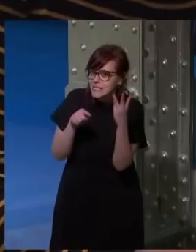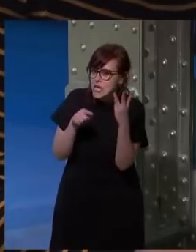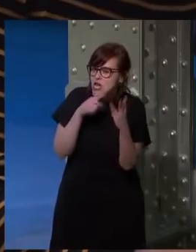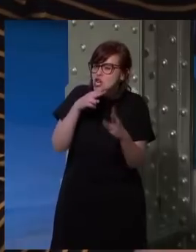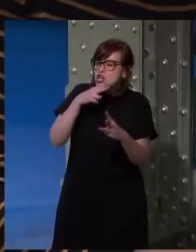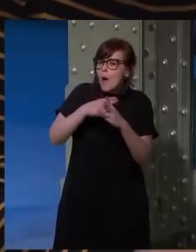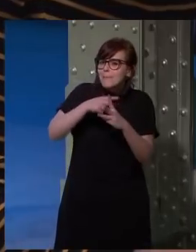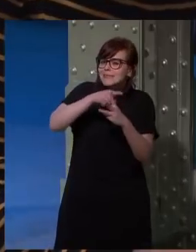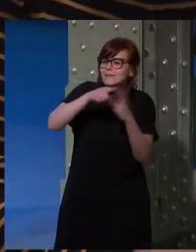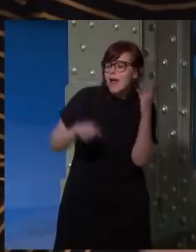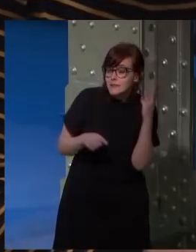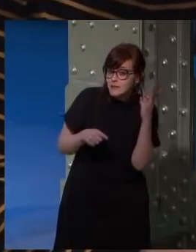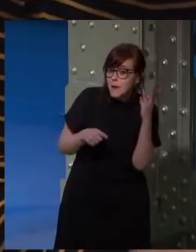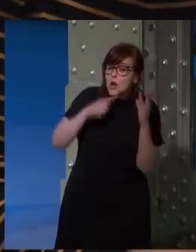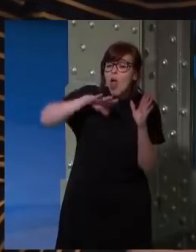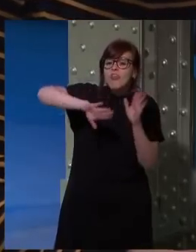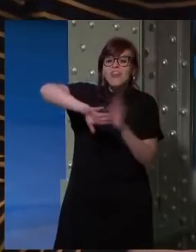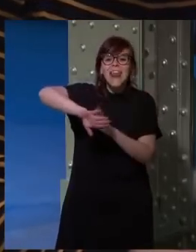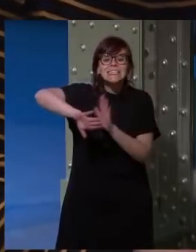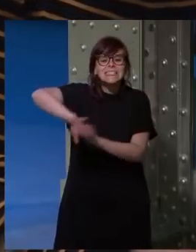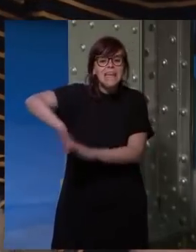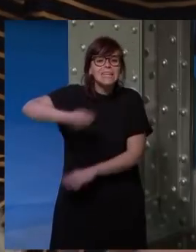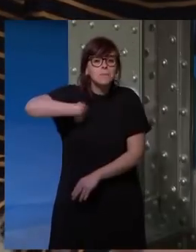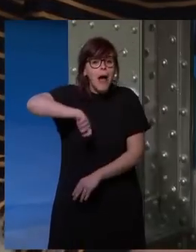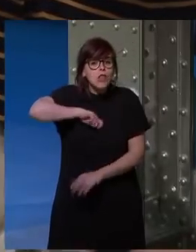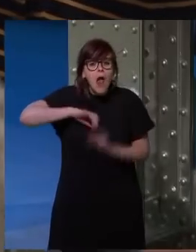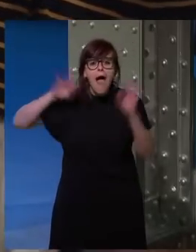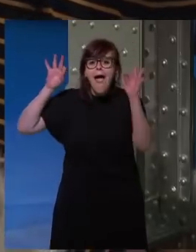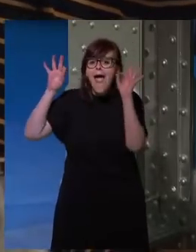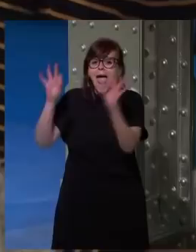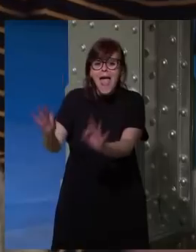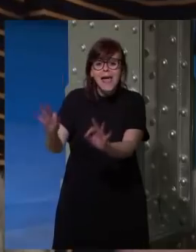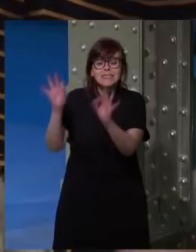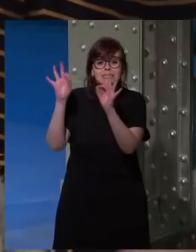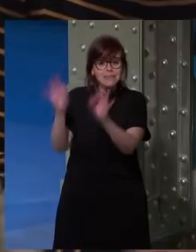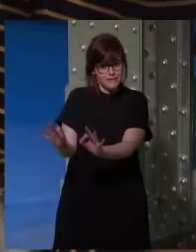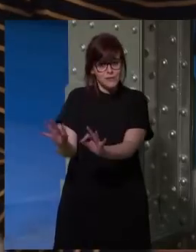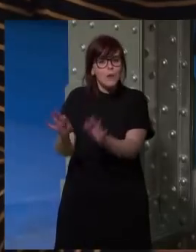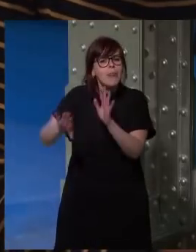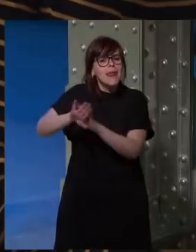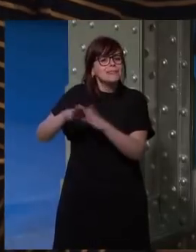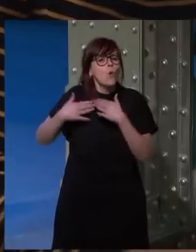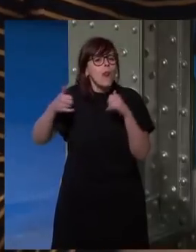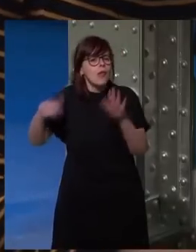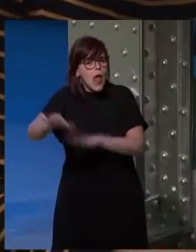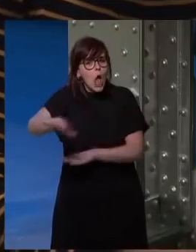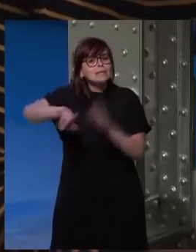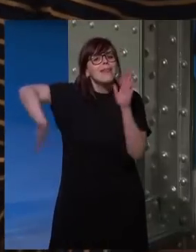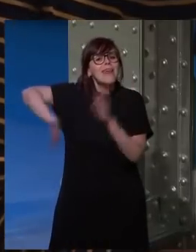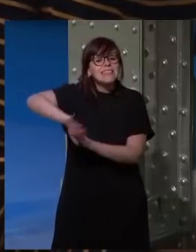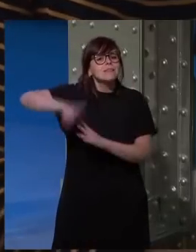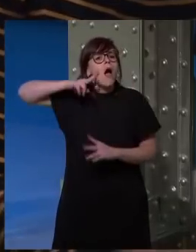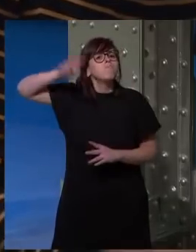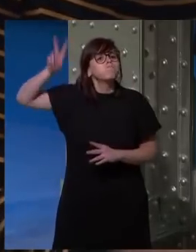que en realidad la derecha española es la que es, que no es una derecha cualquiera, ¿eh? Es